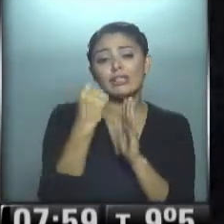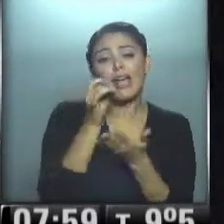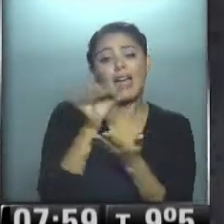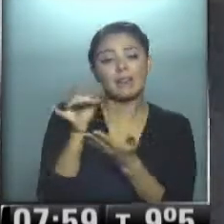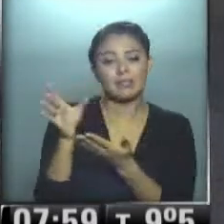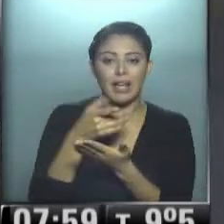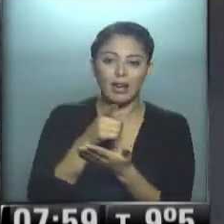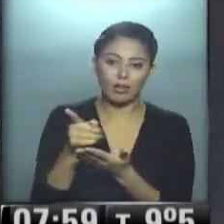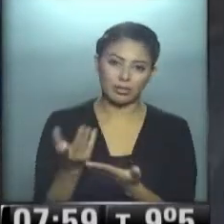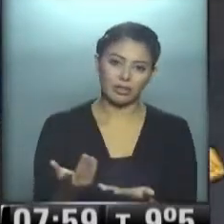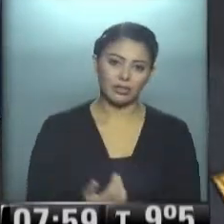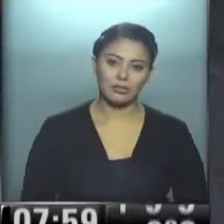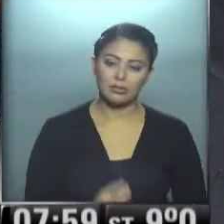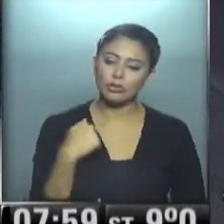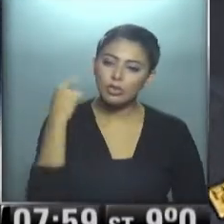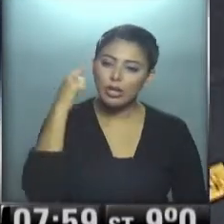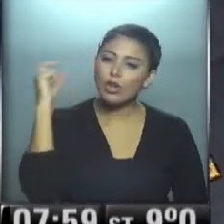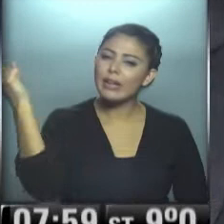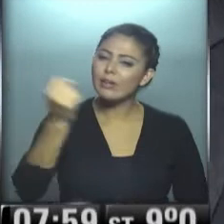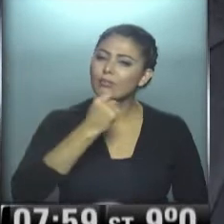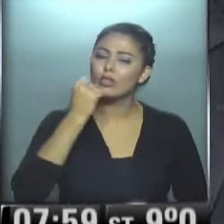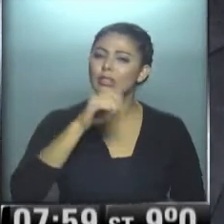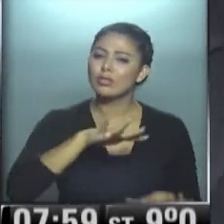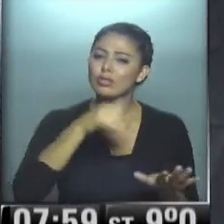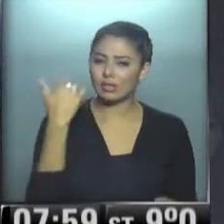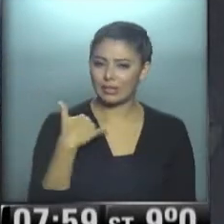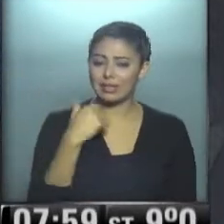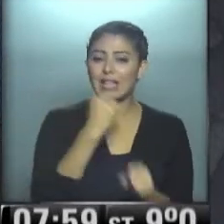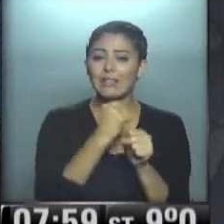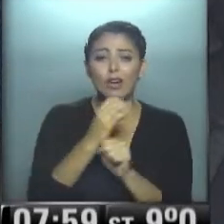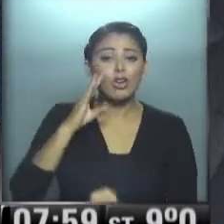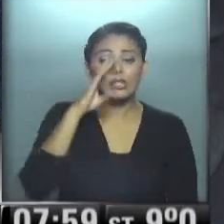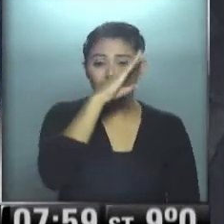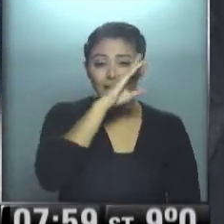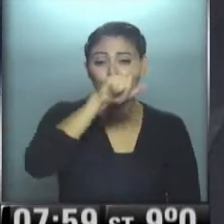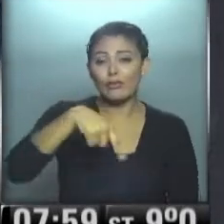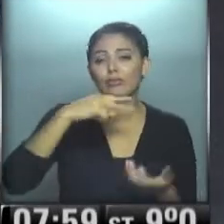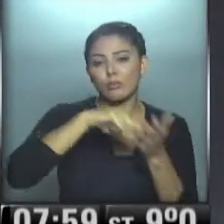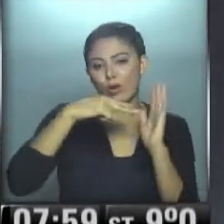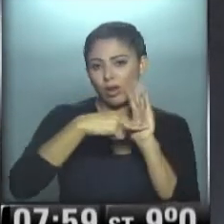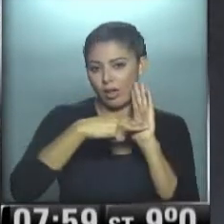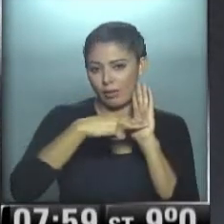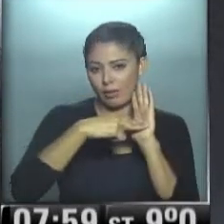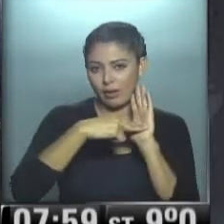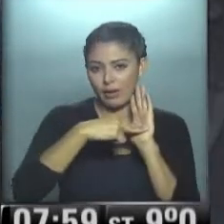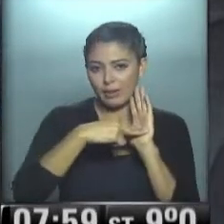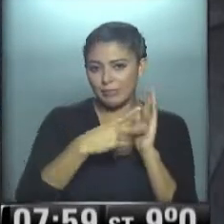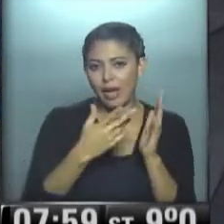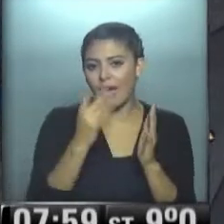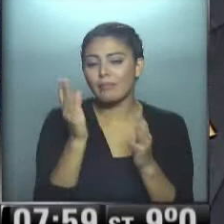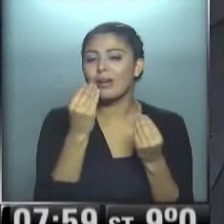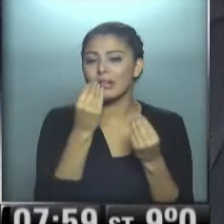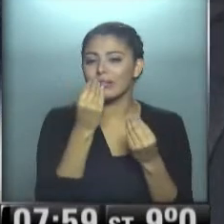yo creo que es muy importante destacar ese flagelo de la argentina el trabajo no registrado otra la de serios problemas para los